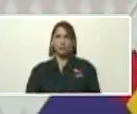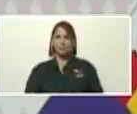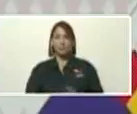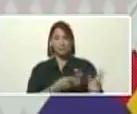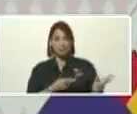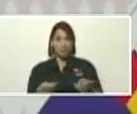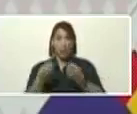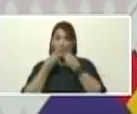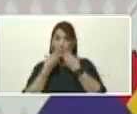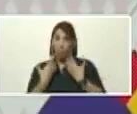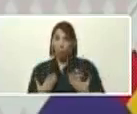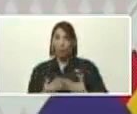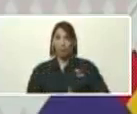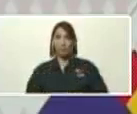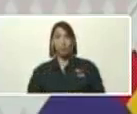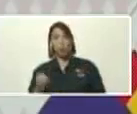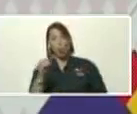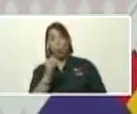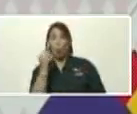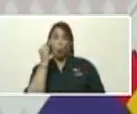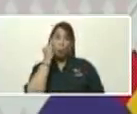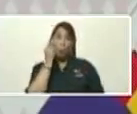Invitamos a un buen pastor o una pastora.